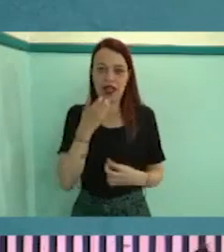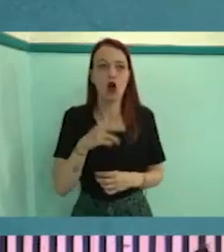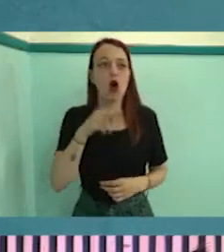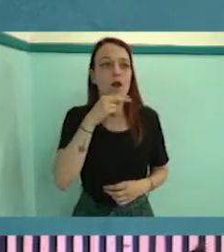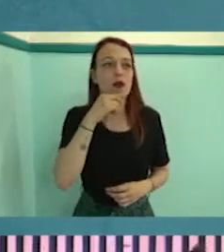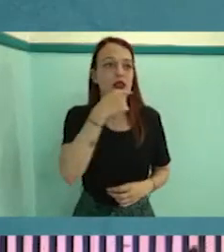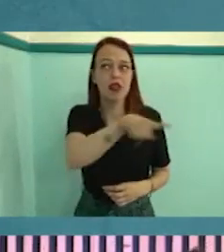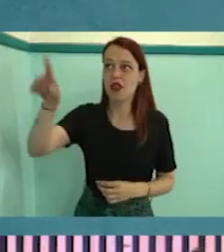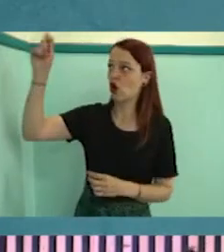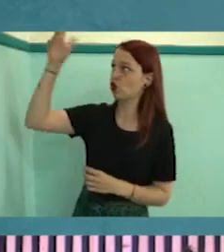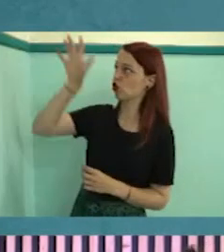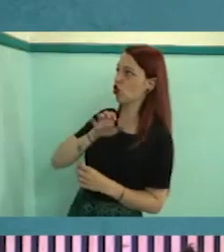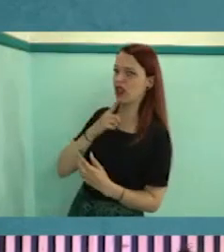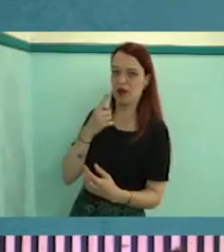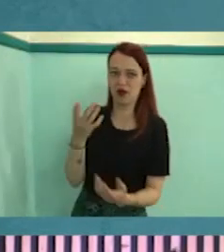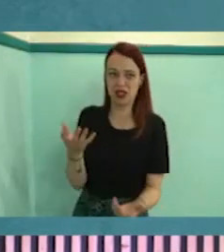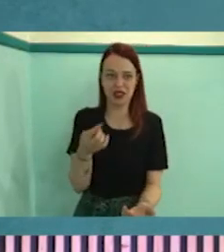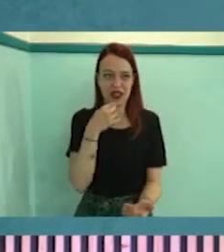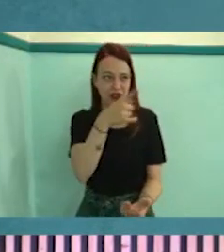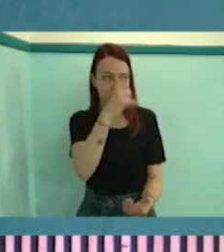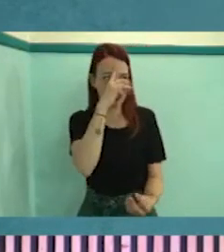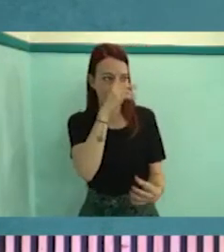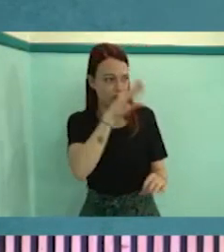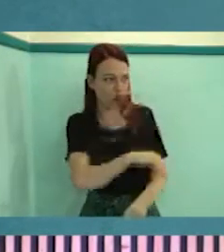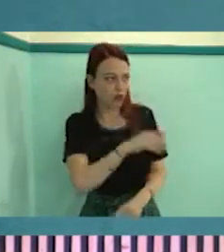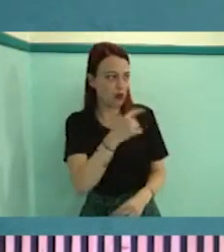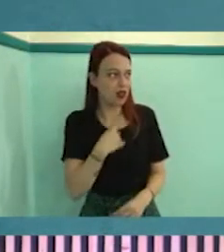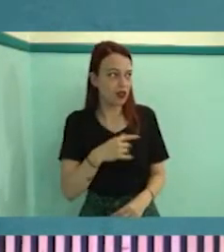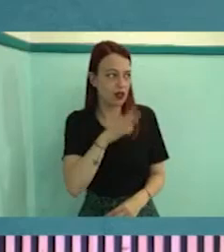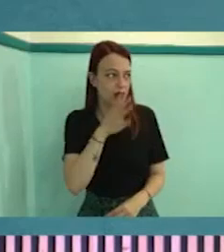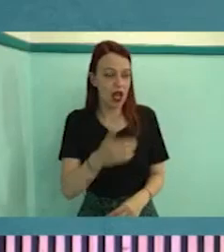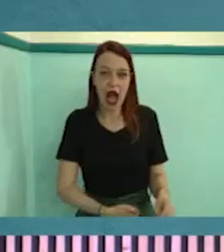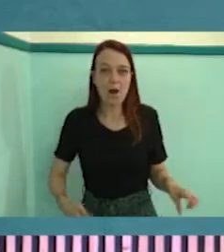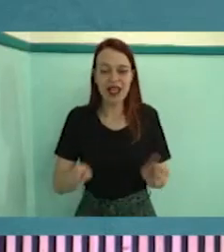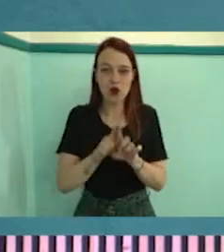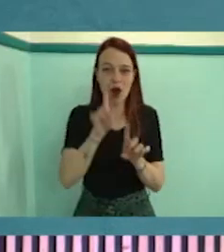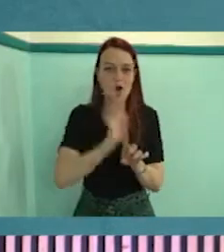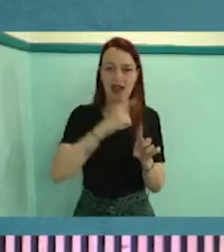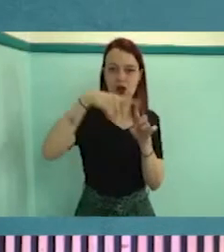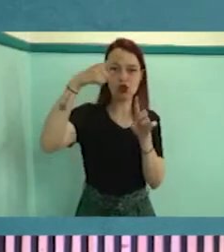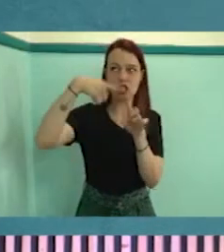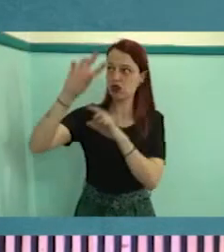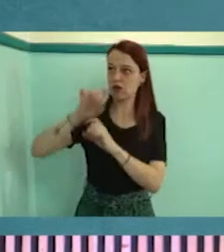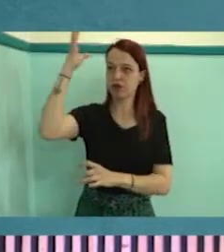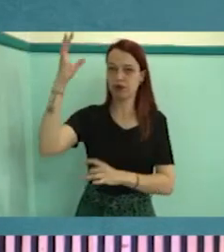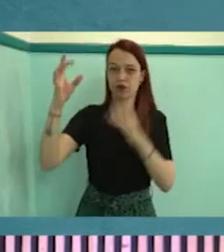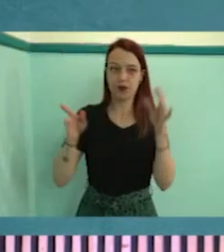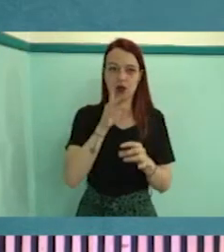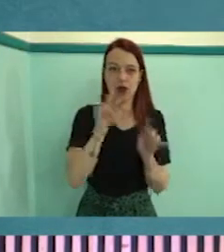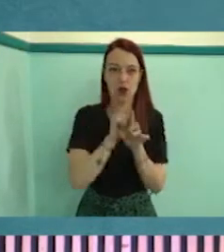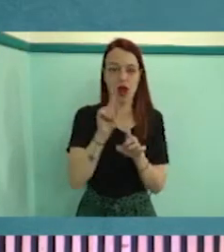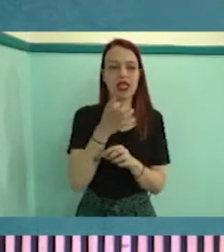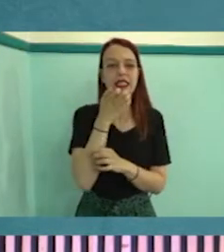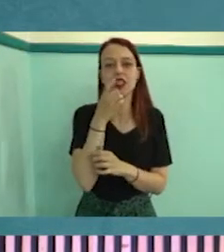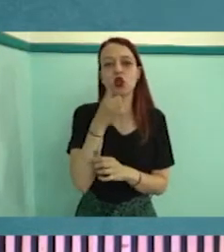toma el sol a que a a que tú dirías pua chava estás salada Pero por qué me dice eso con el hambre Es como que nos hemos inventado una serie de cosas no Cómete una manzana